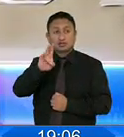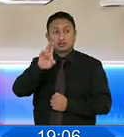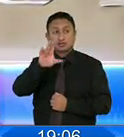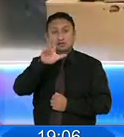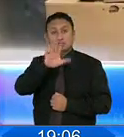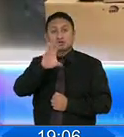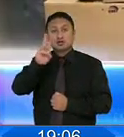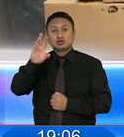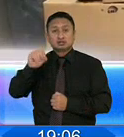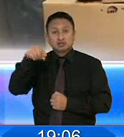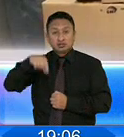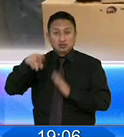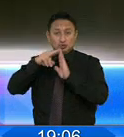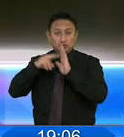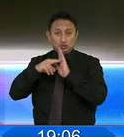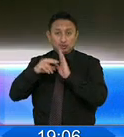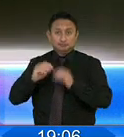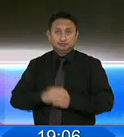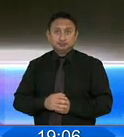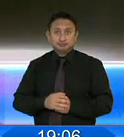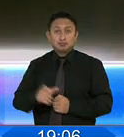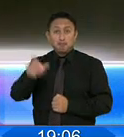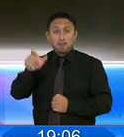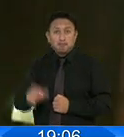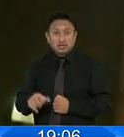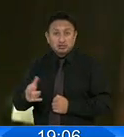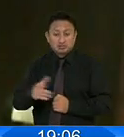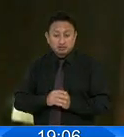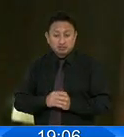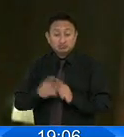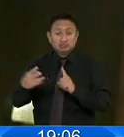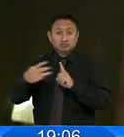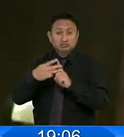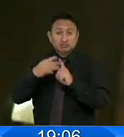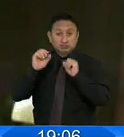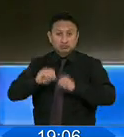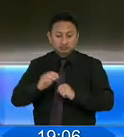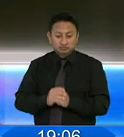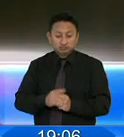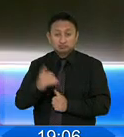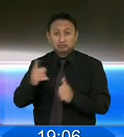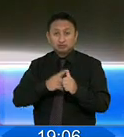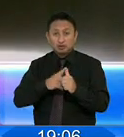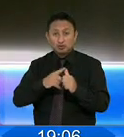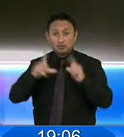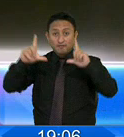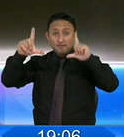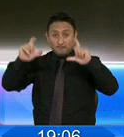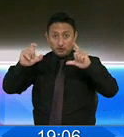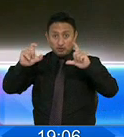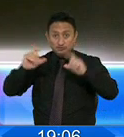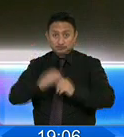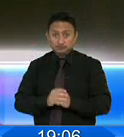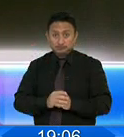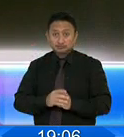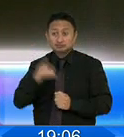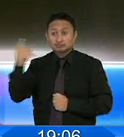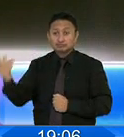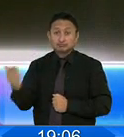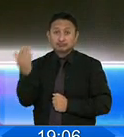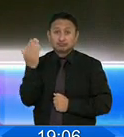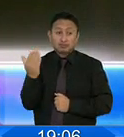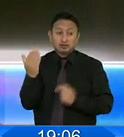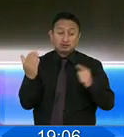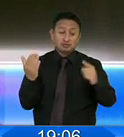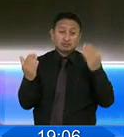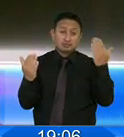estarían empadronados. Personas que votan de modo telemático deben tomarse una fotografía y esta fotografía se coteja con la fotografía